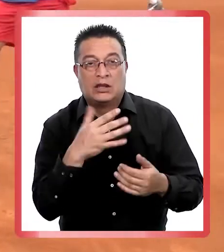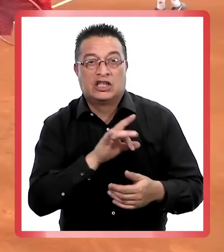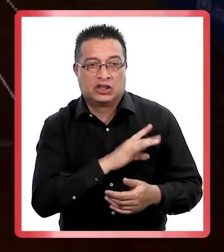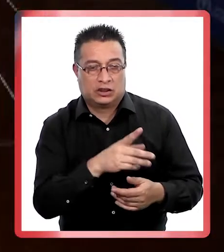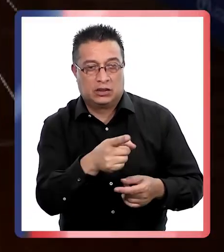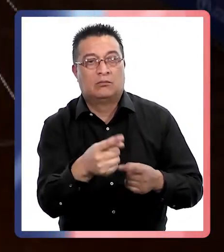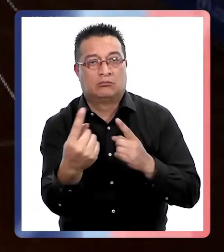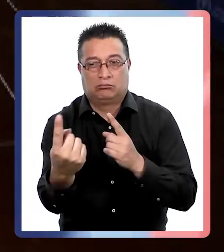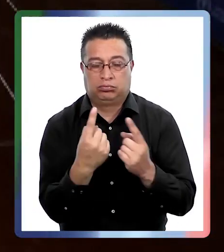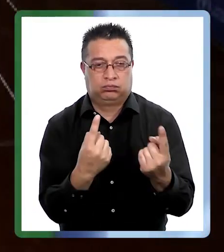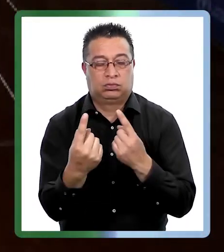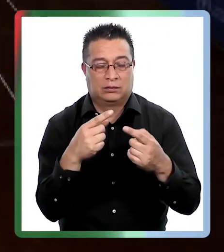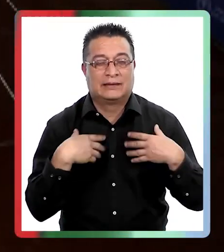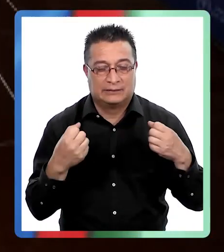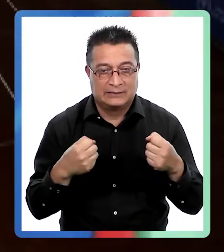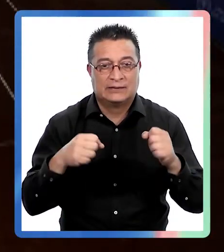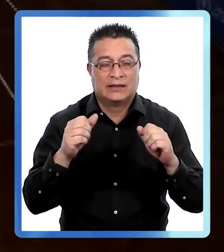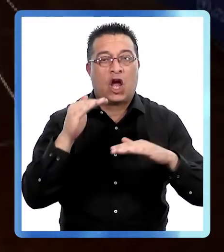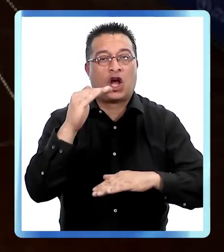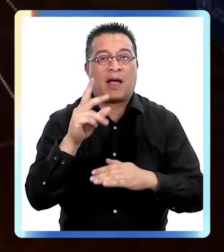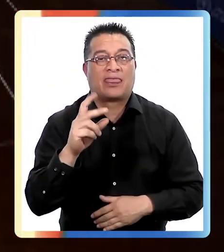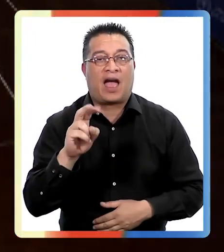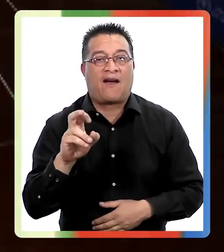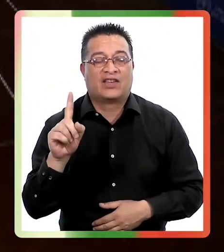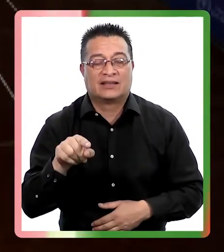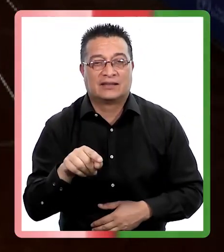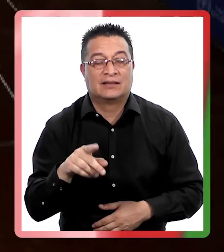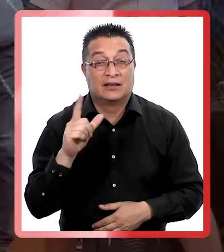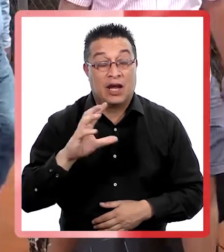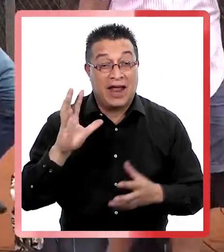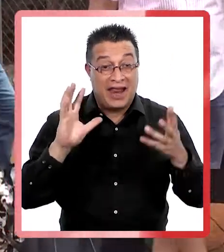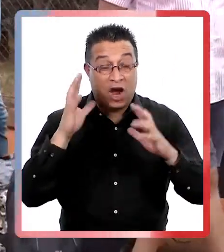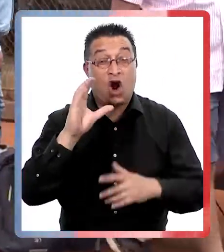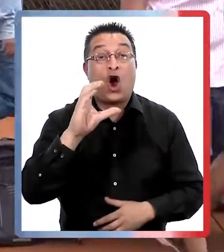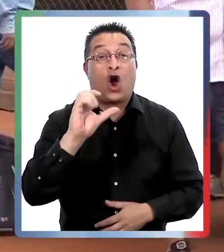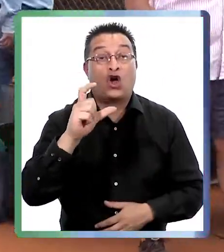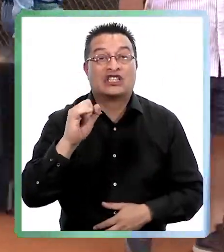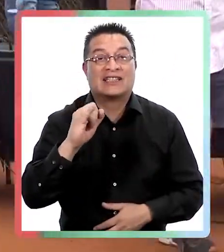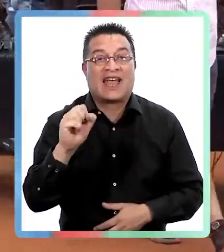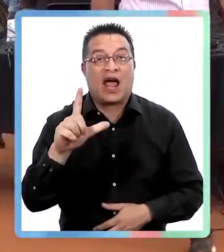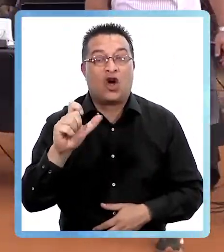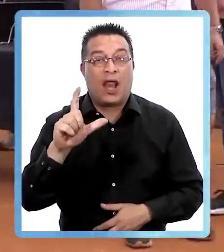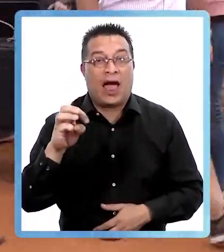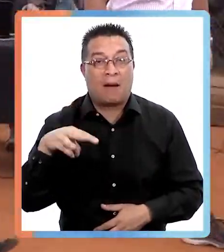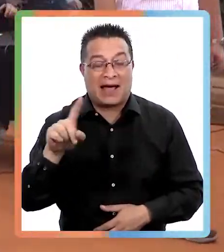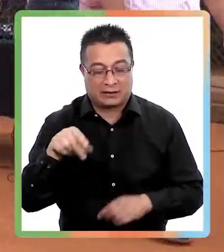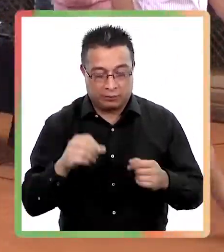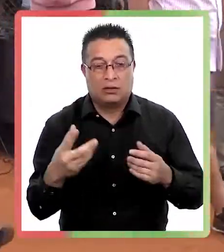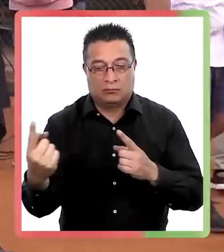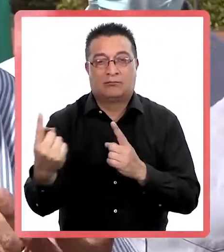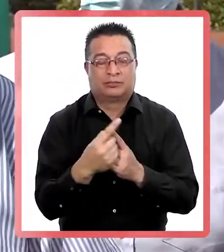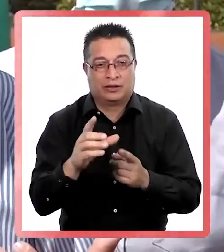Copa Davis. El león Gonzalo Lama sería el primer confirmado para animar el Challenger Concepción. En la región debemos